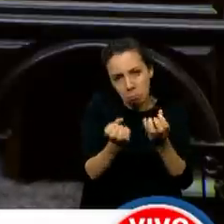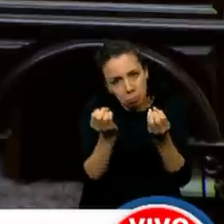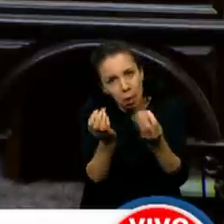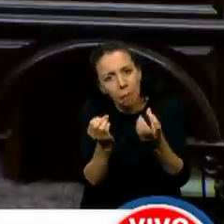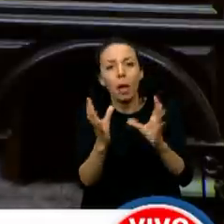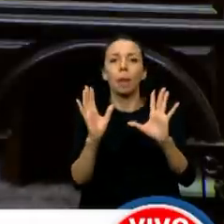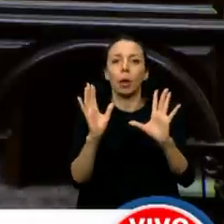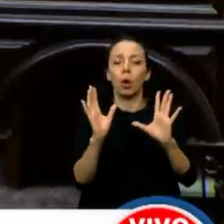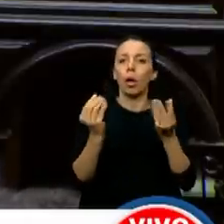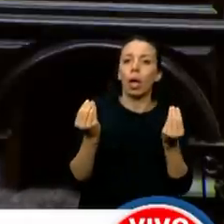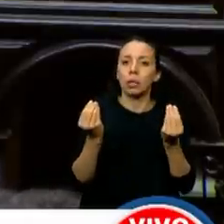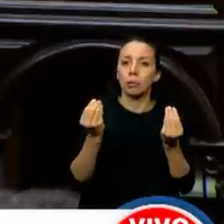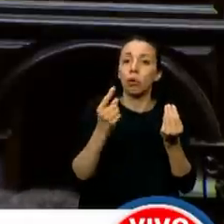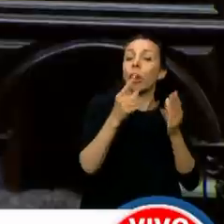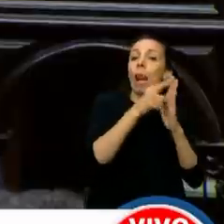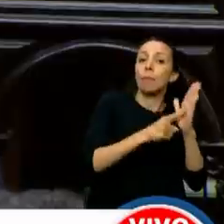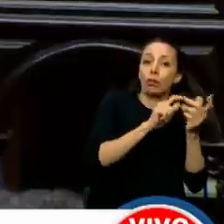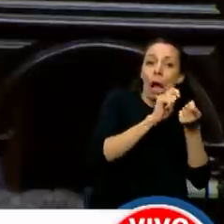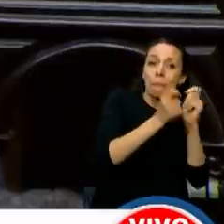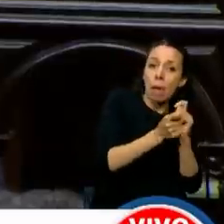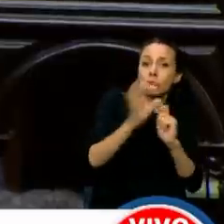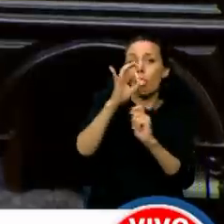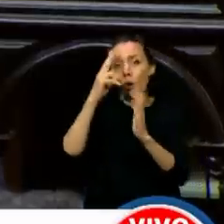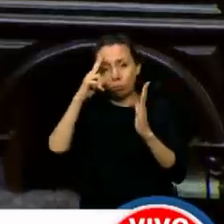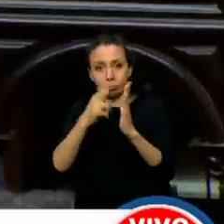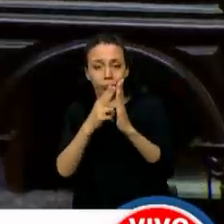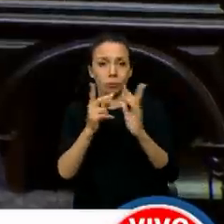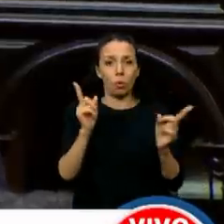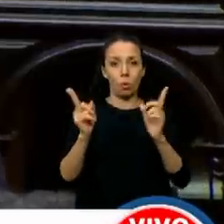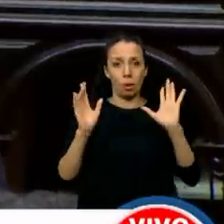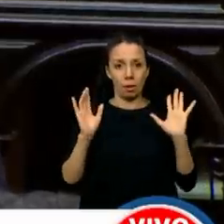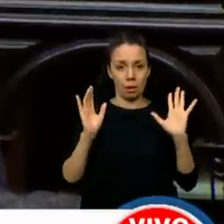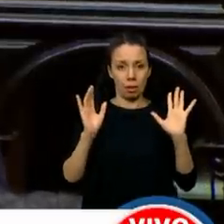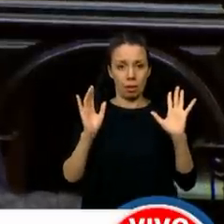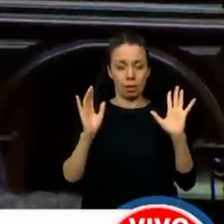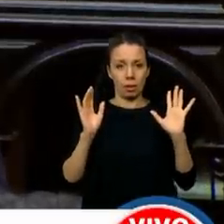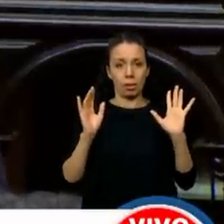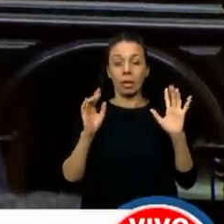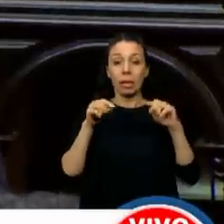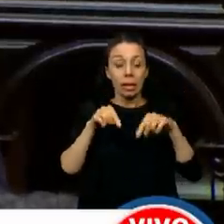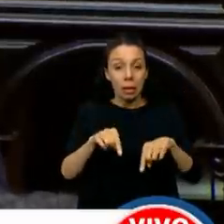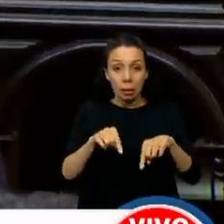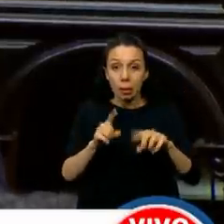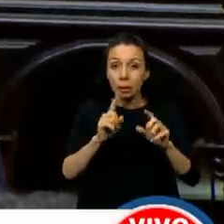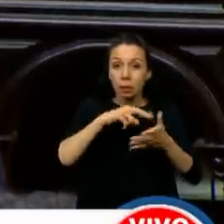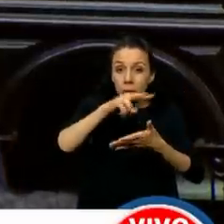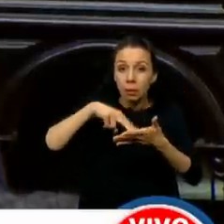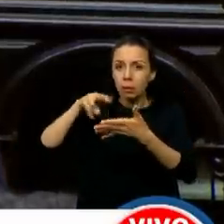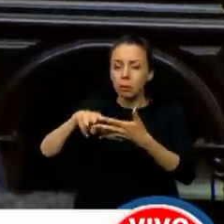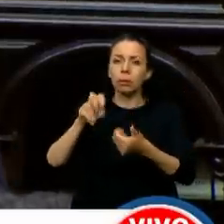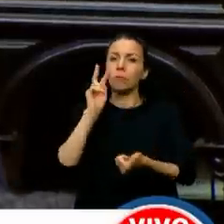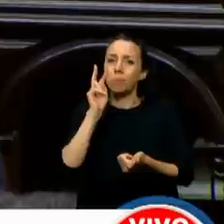reglamento o cambiamos el reglamento y esta práctica además se profundizó durante las sesiones